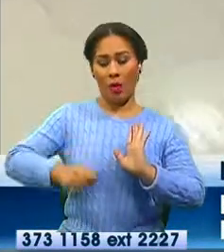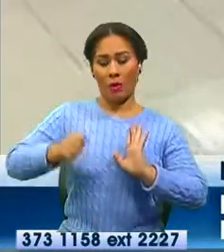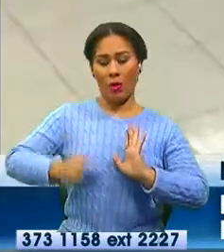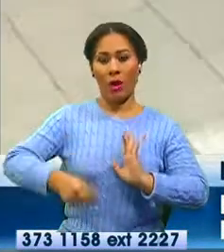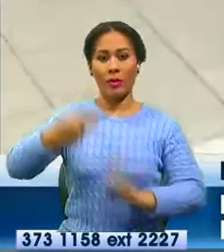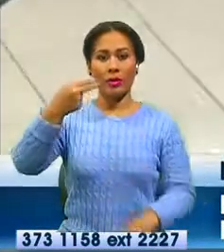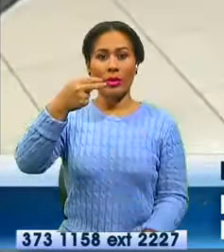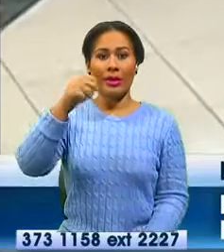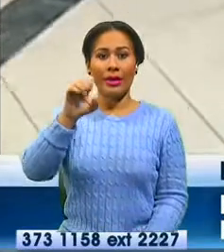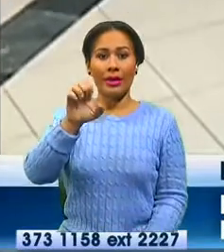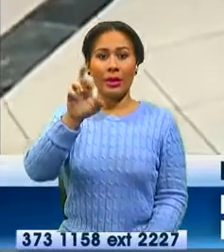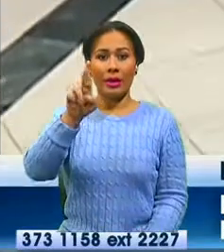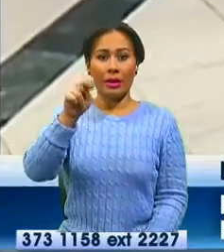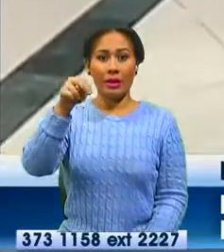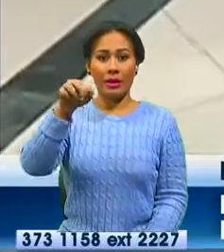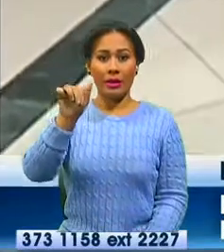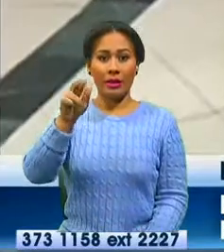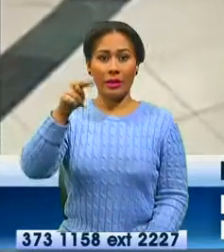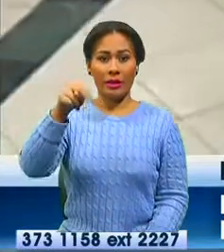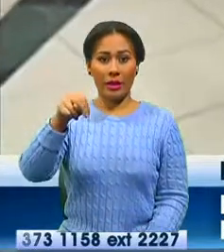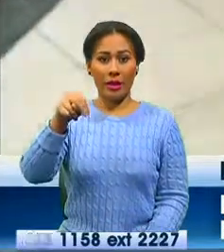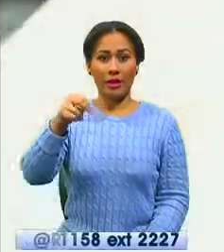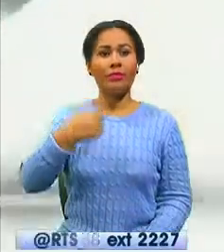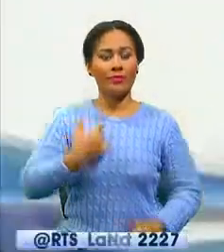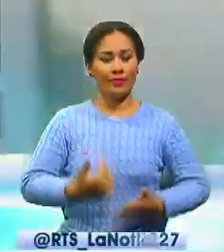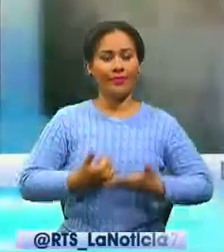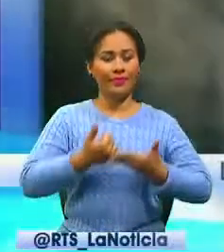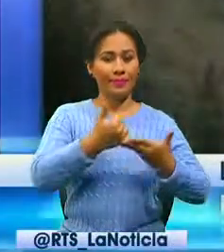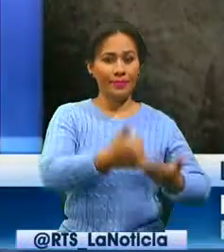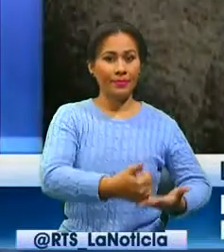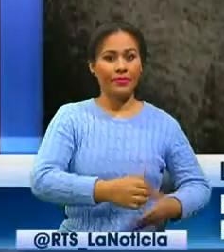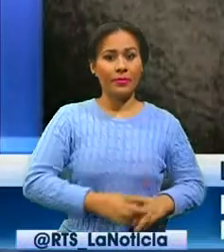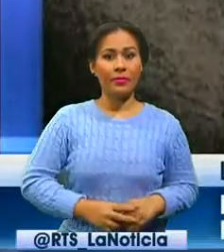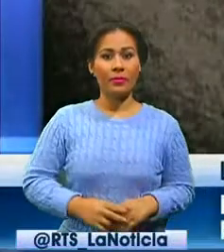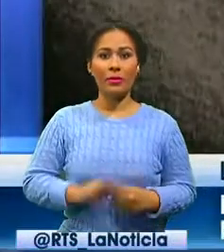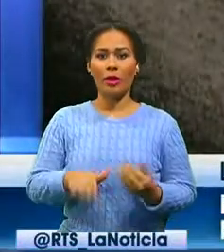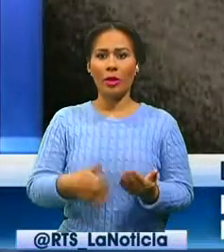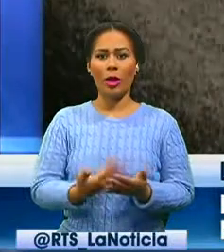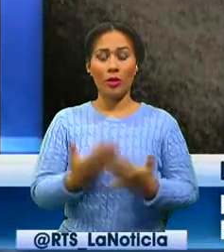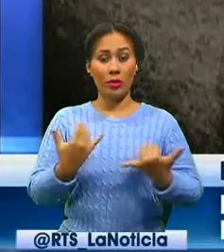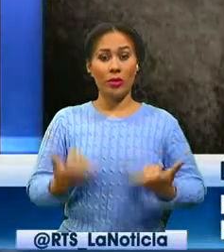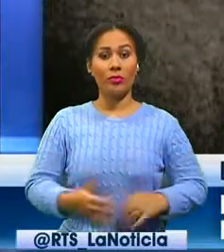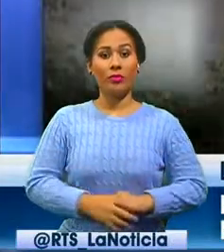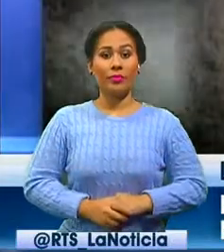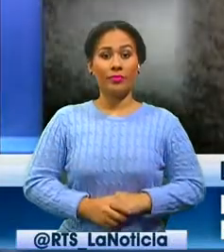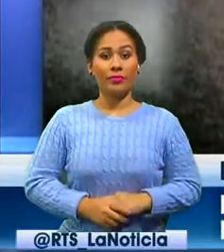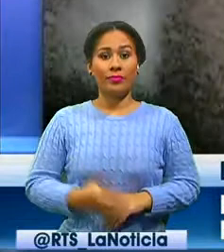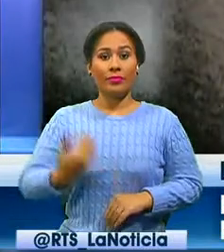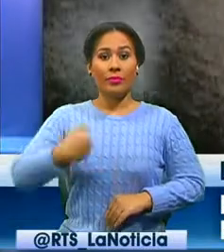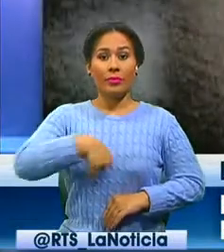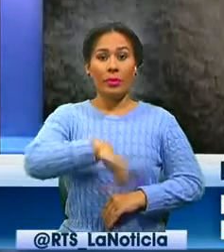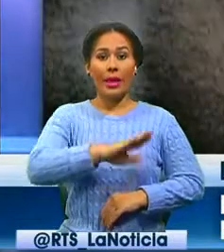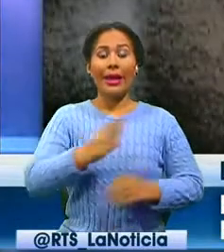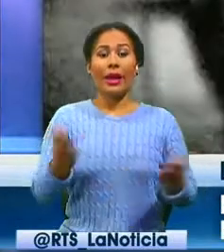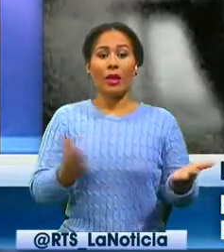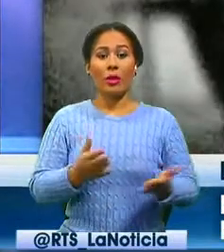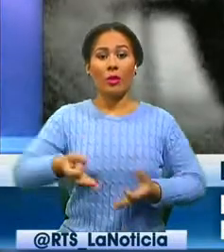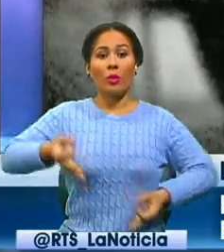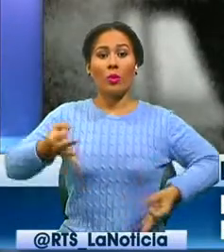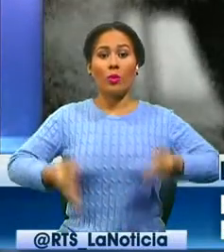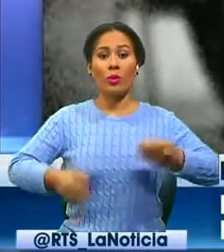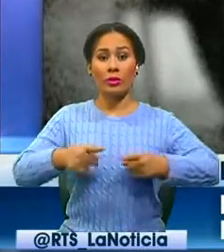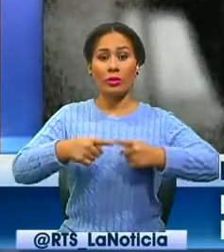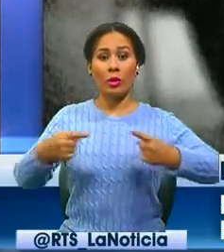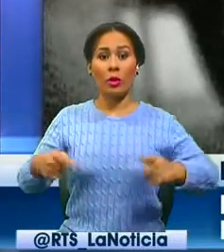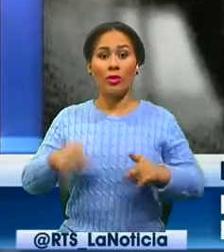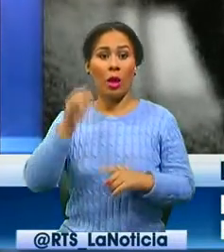su laberinto judicial les prestó ayuda. Lo coherente aquí en este momento es irse al juzgado de violencia contra la mujer y la